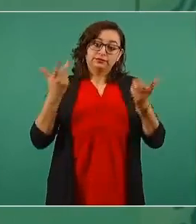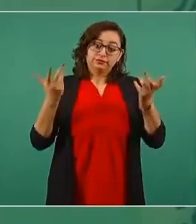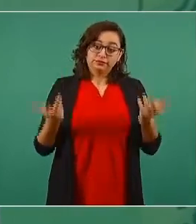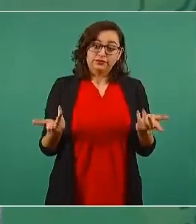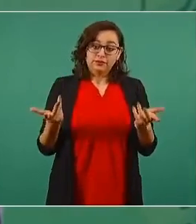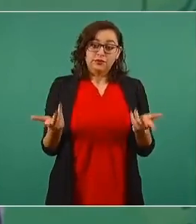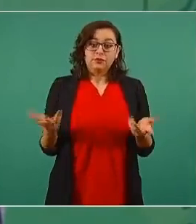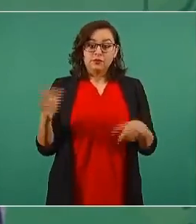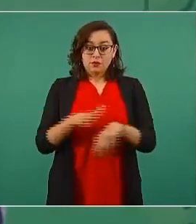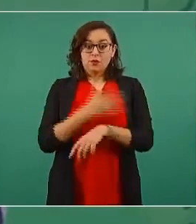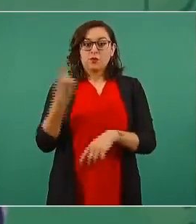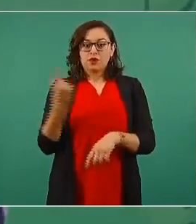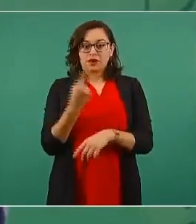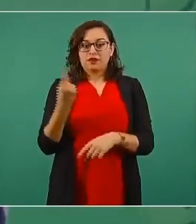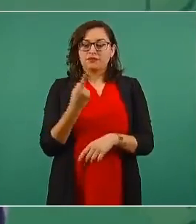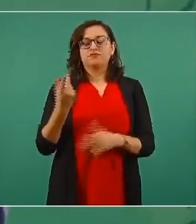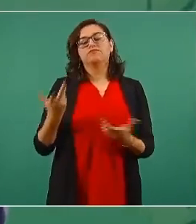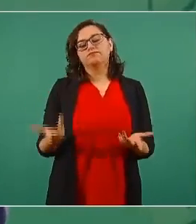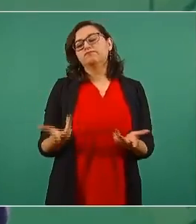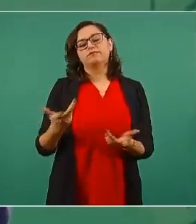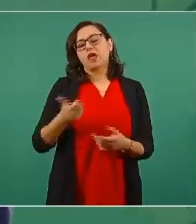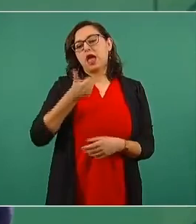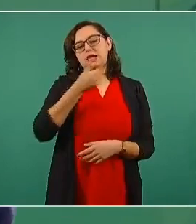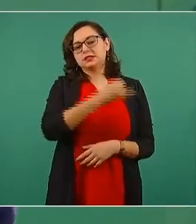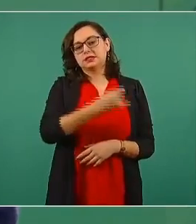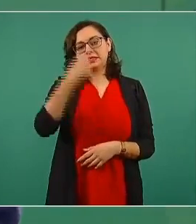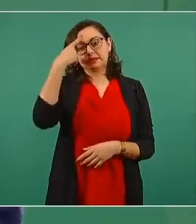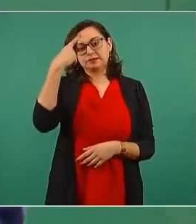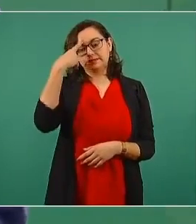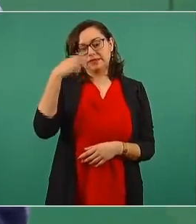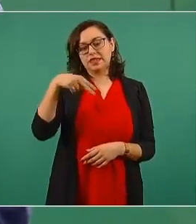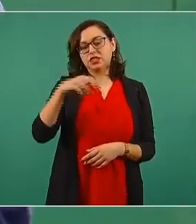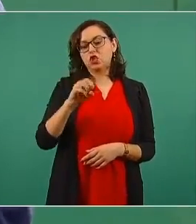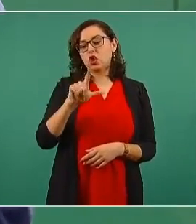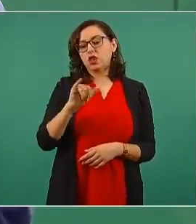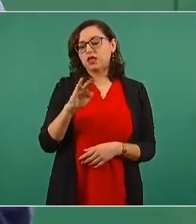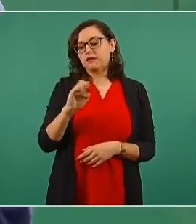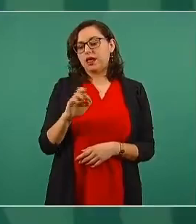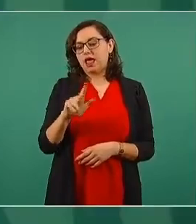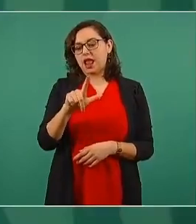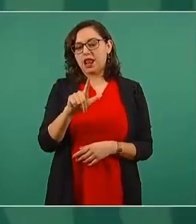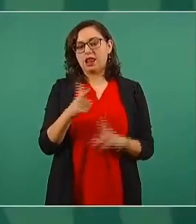porque esa era la concepción neoliberal